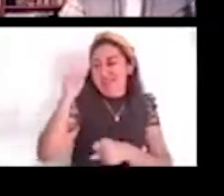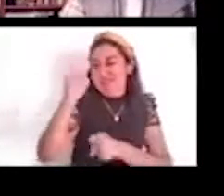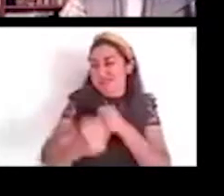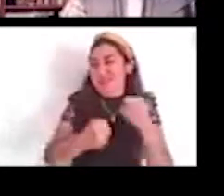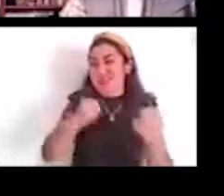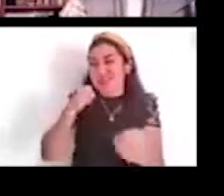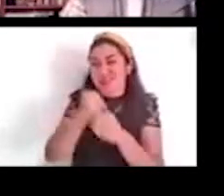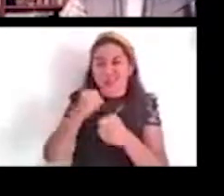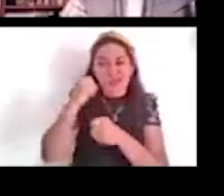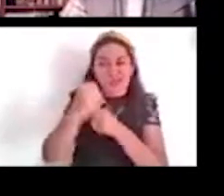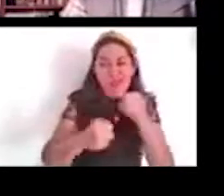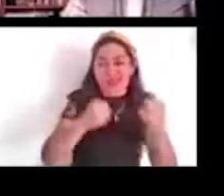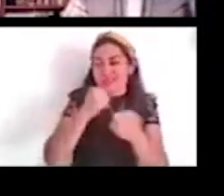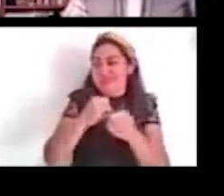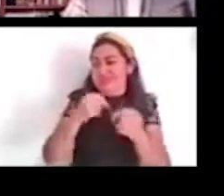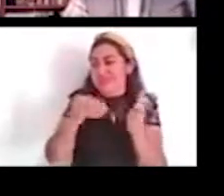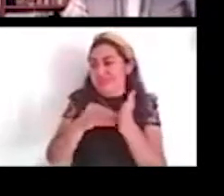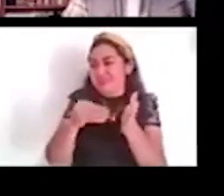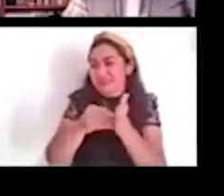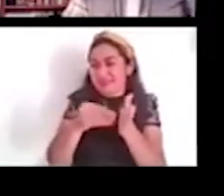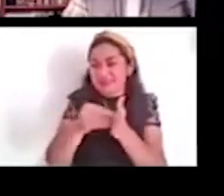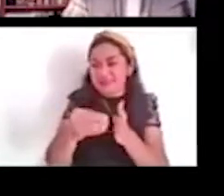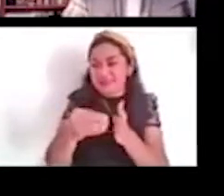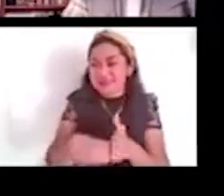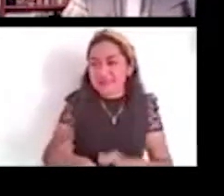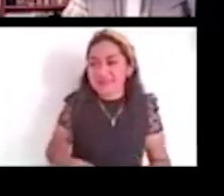cientos de años.